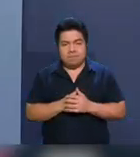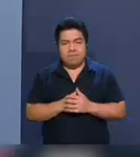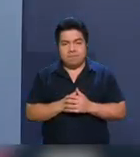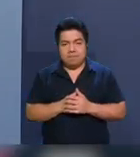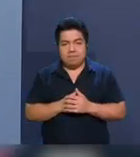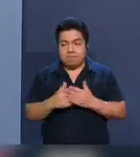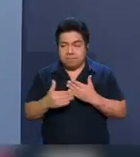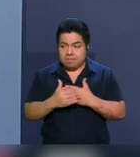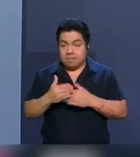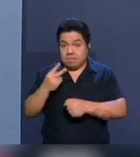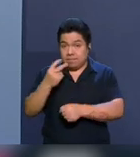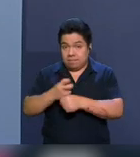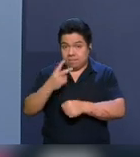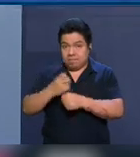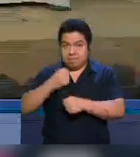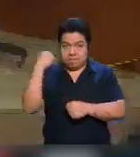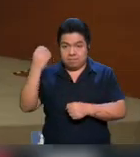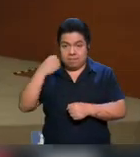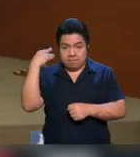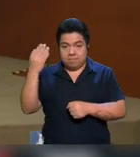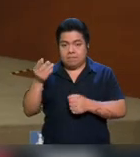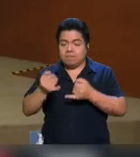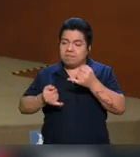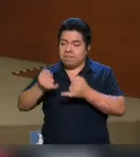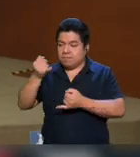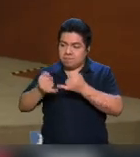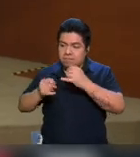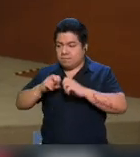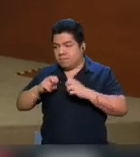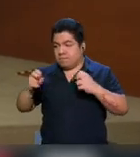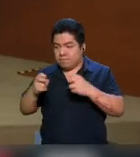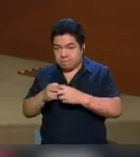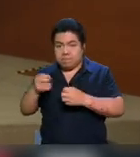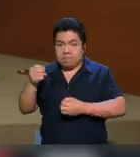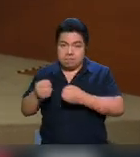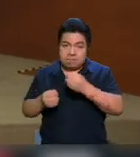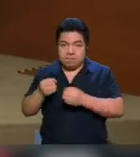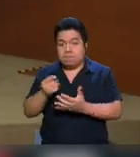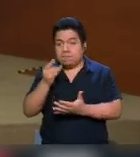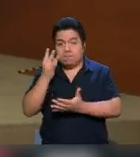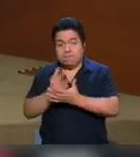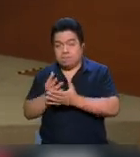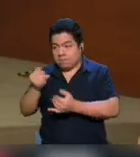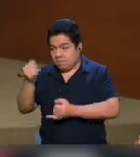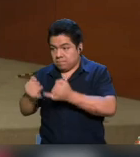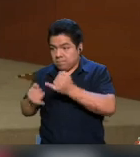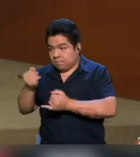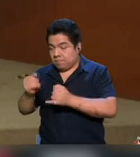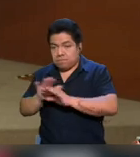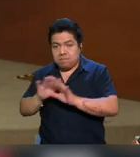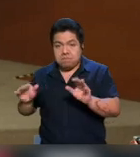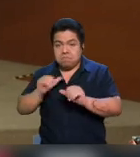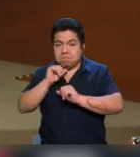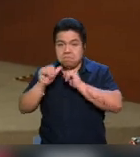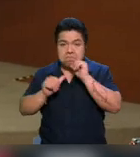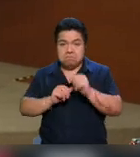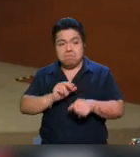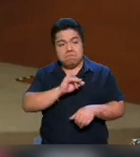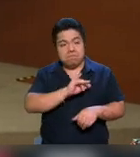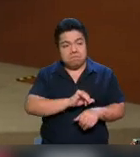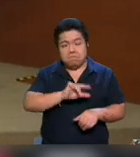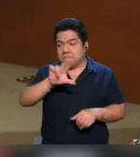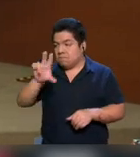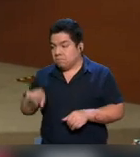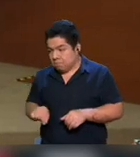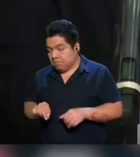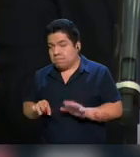Y durante su segunda conferencia mañanera, jueces y magistrados consideraron que solo los juzgadores deben pronunciarse si es o no